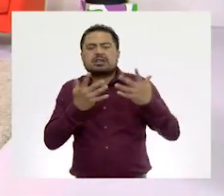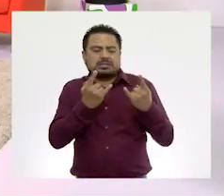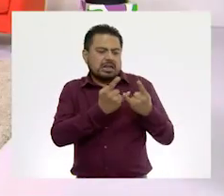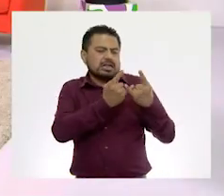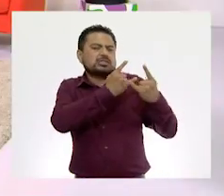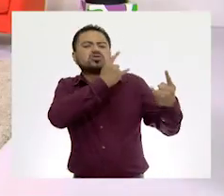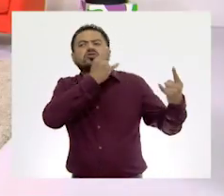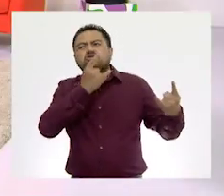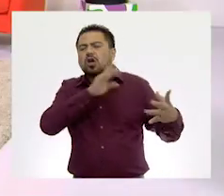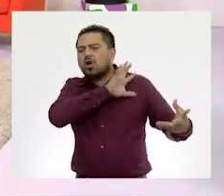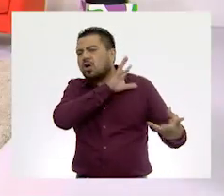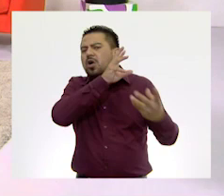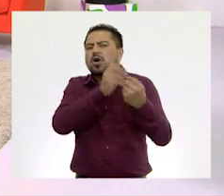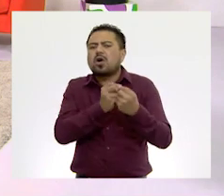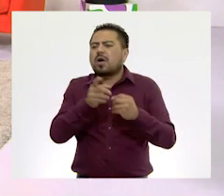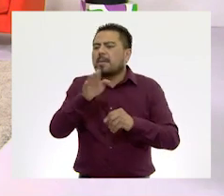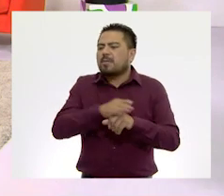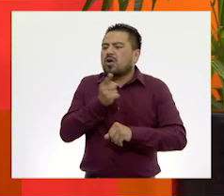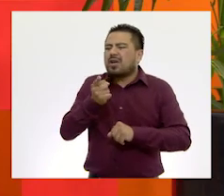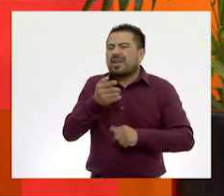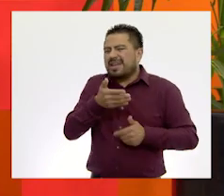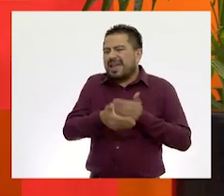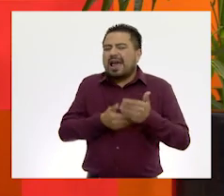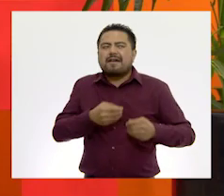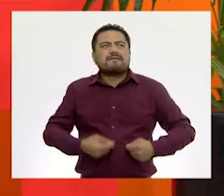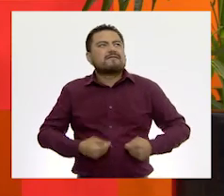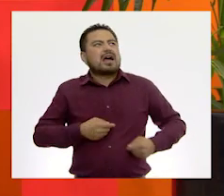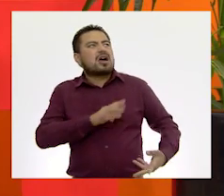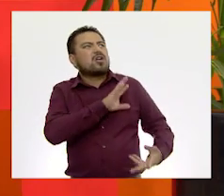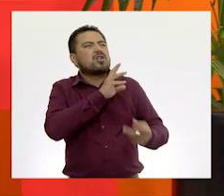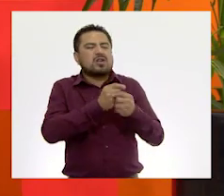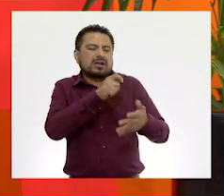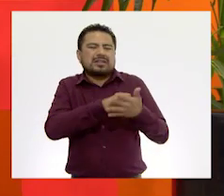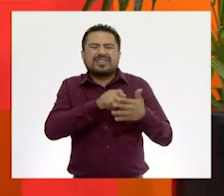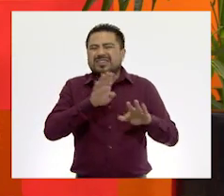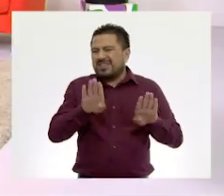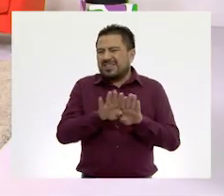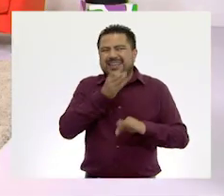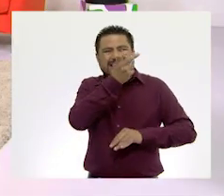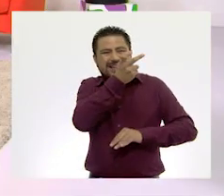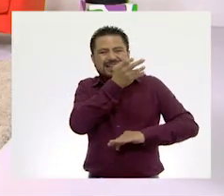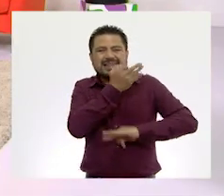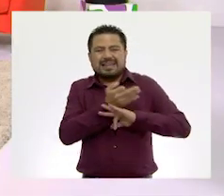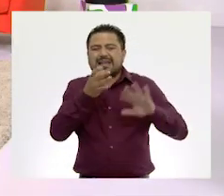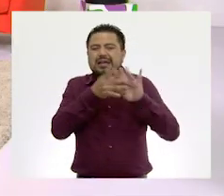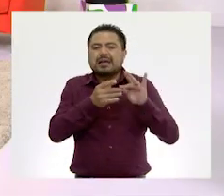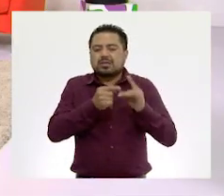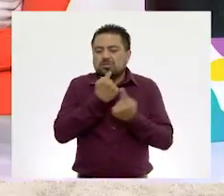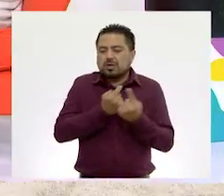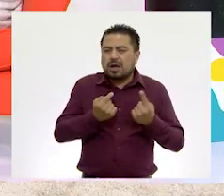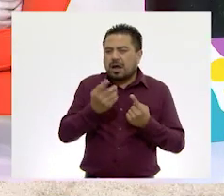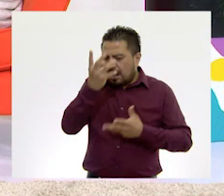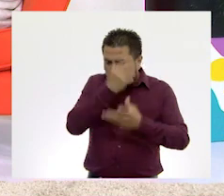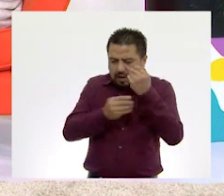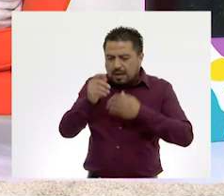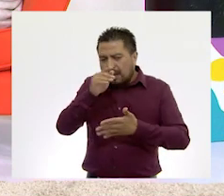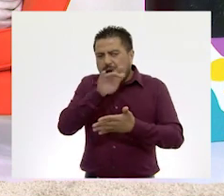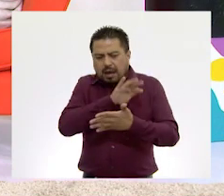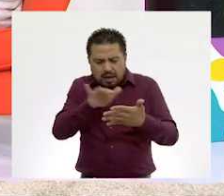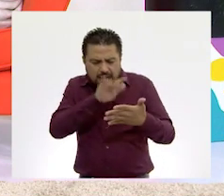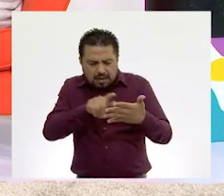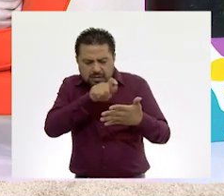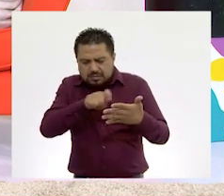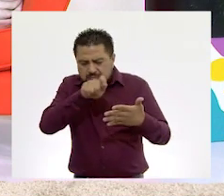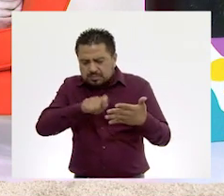biografía porque van a presentarse ellos, o sea, hay mucho, como ella decía, los niños aprenden a leer leyendo y a escribir escribiendo, y